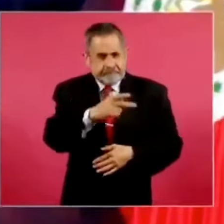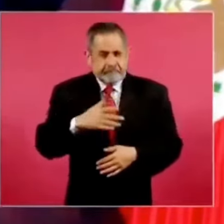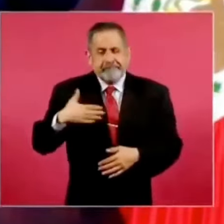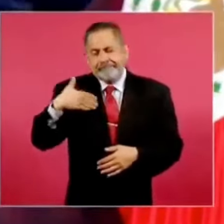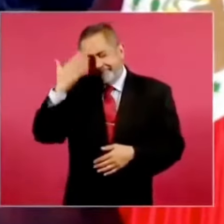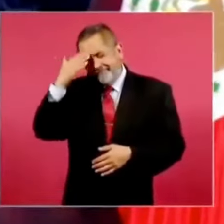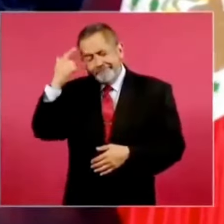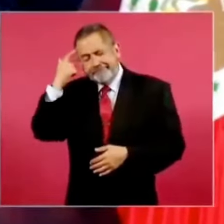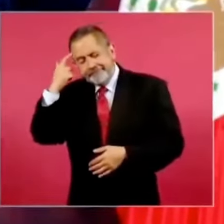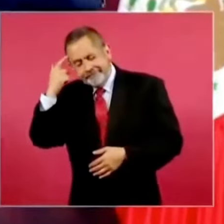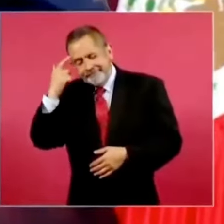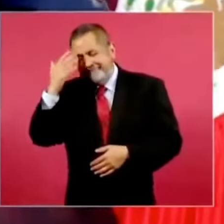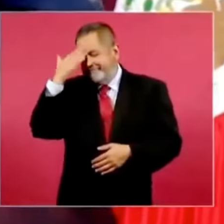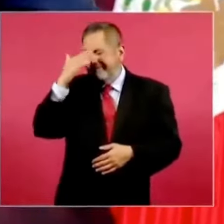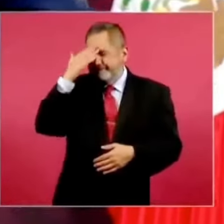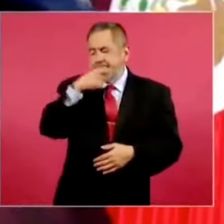visto.